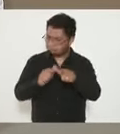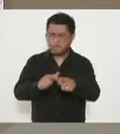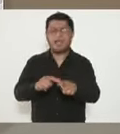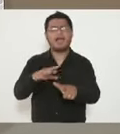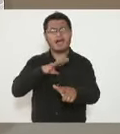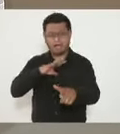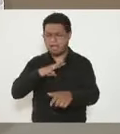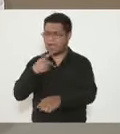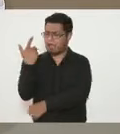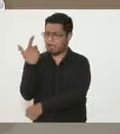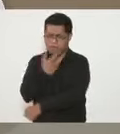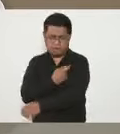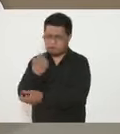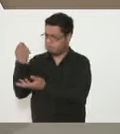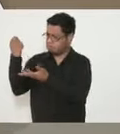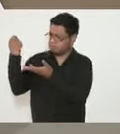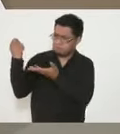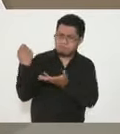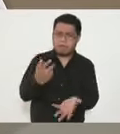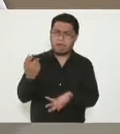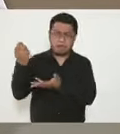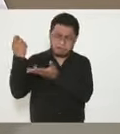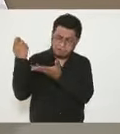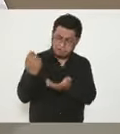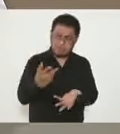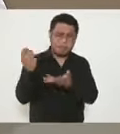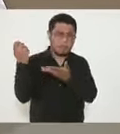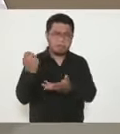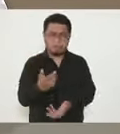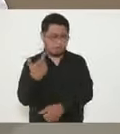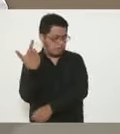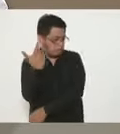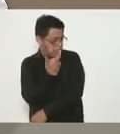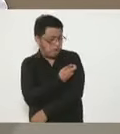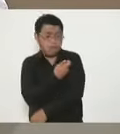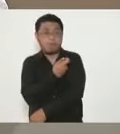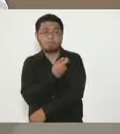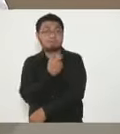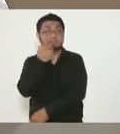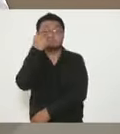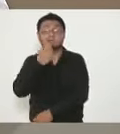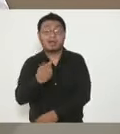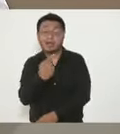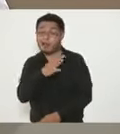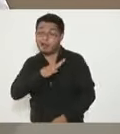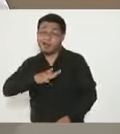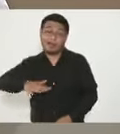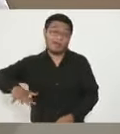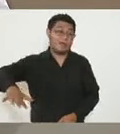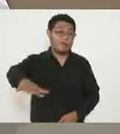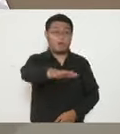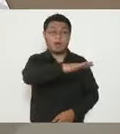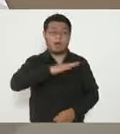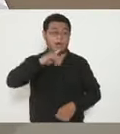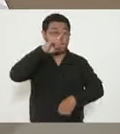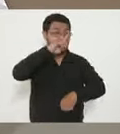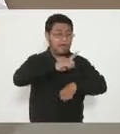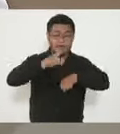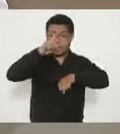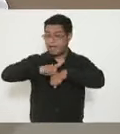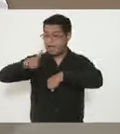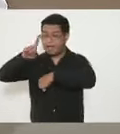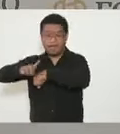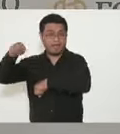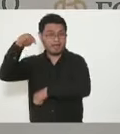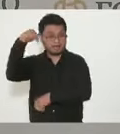suministro suficiente de vacunas para vacunar todos los días en